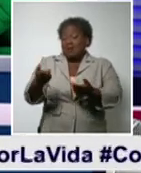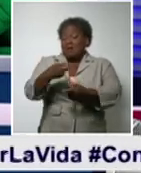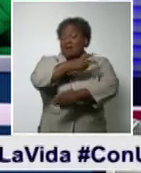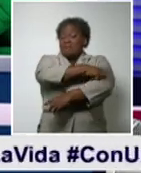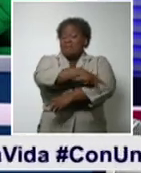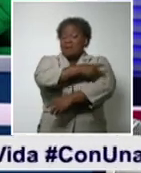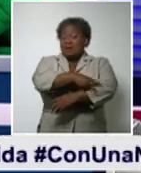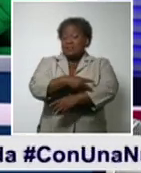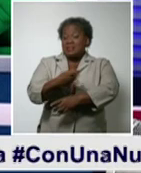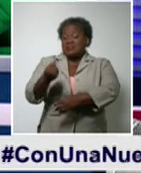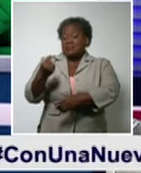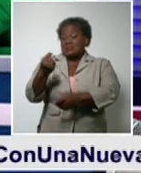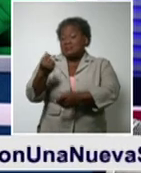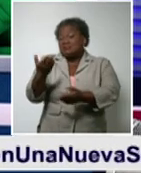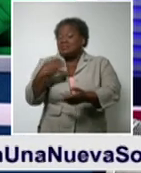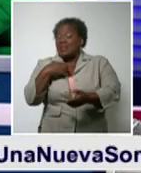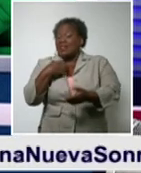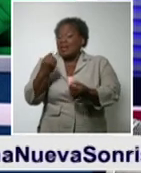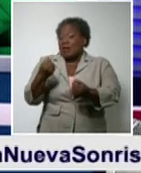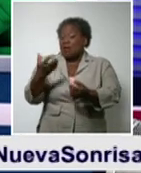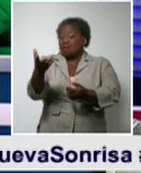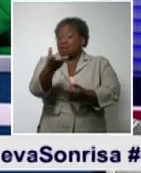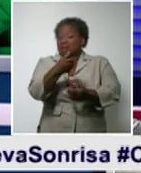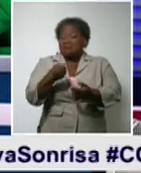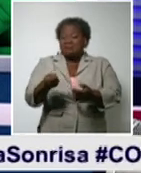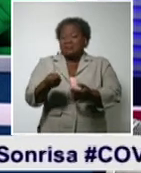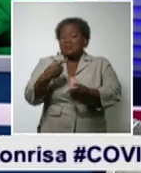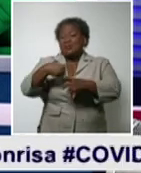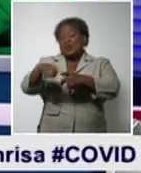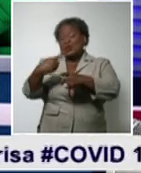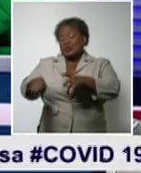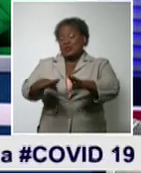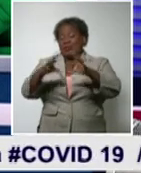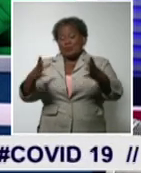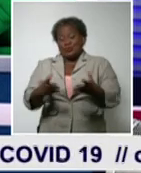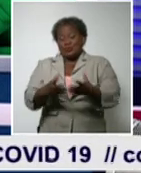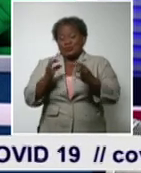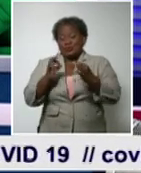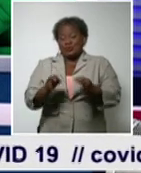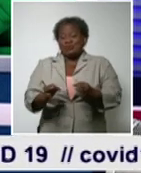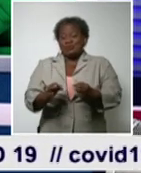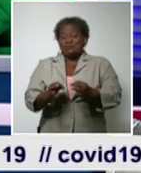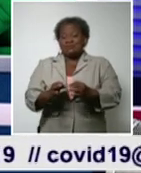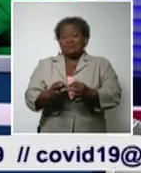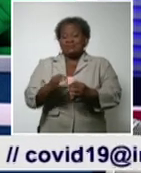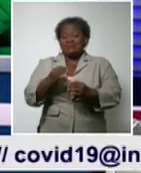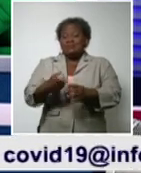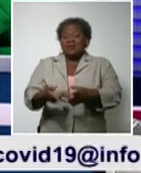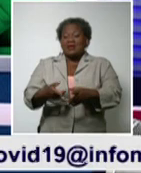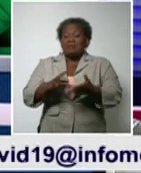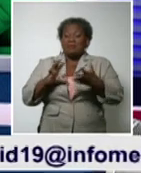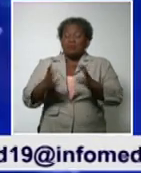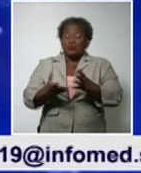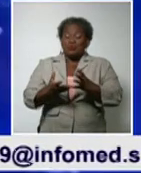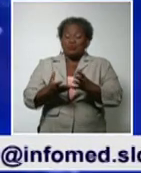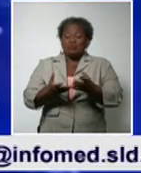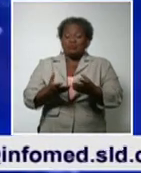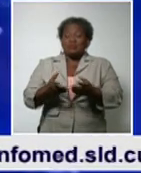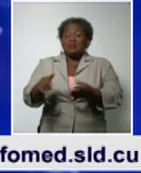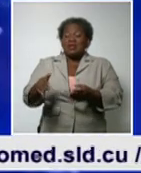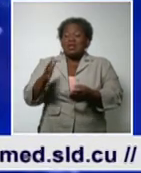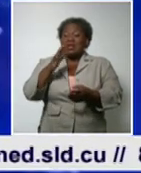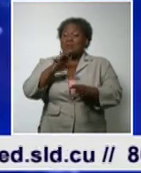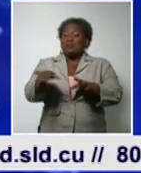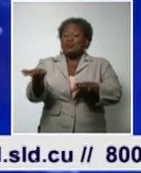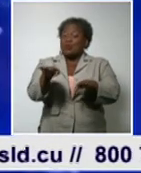ricos, pero bueno, son las cosas de este mundo un poco revuelto, ¿no? Y desigual. Y